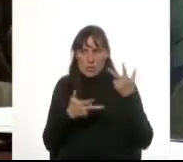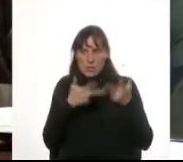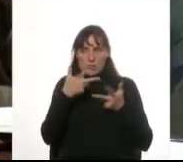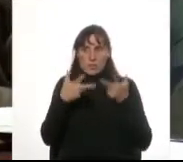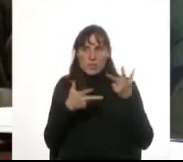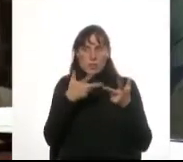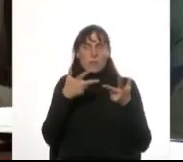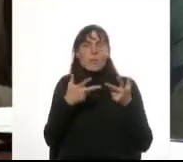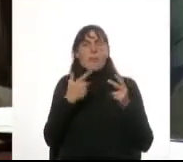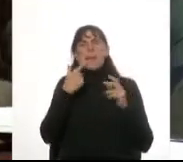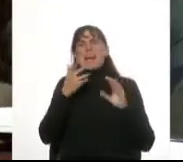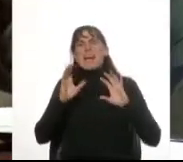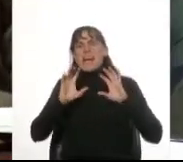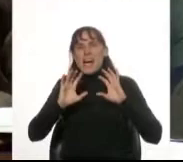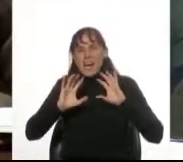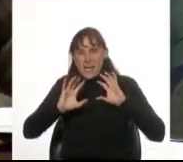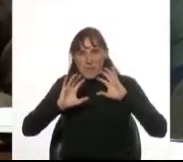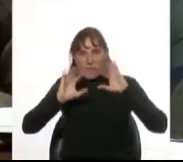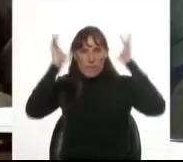pienso que la Revolución